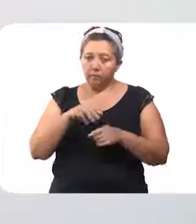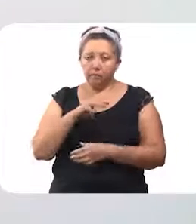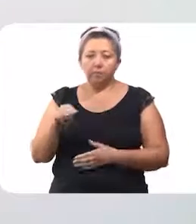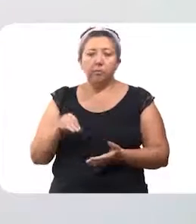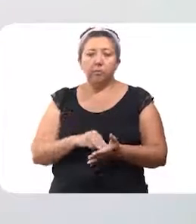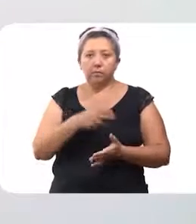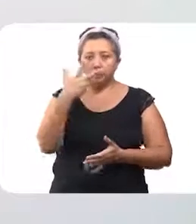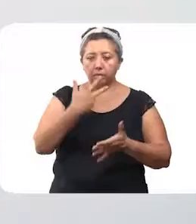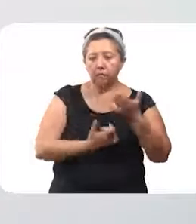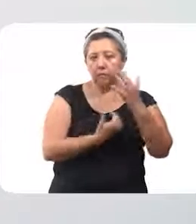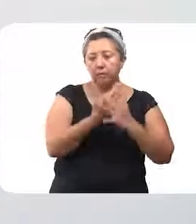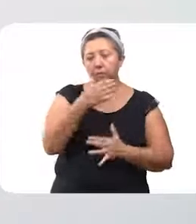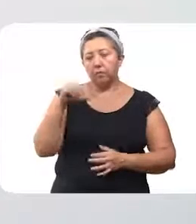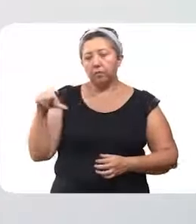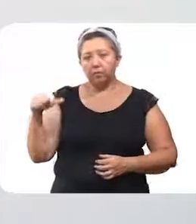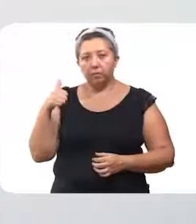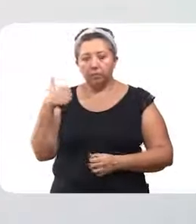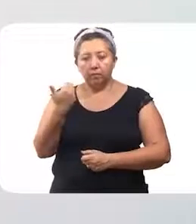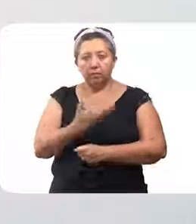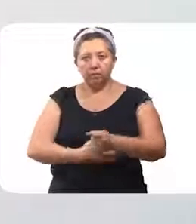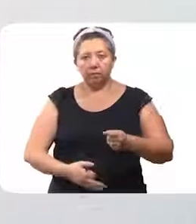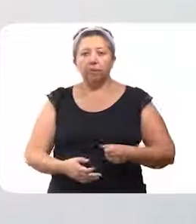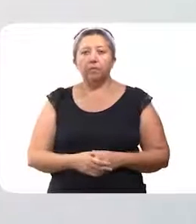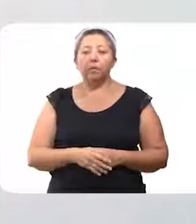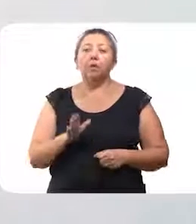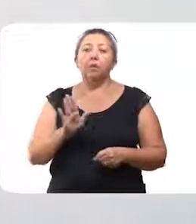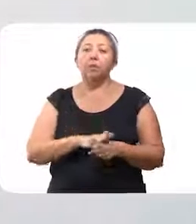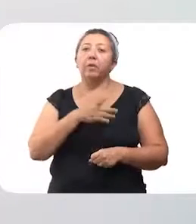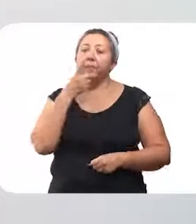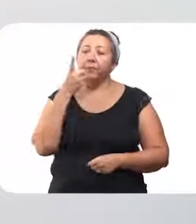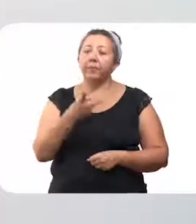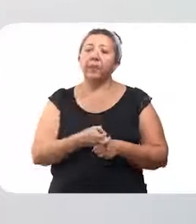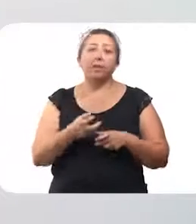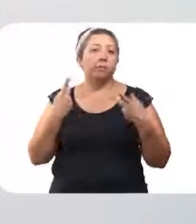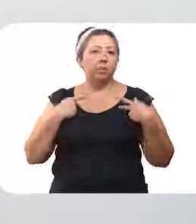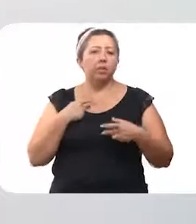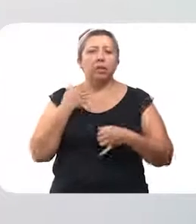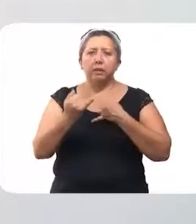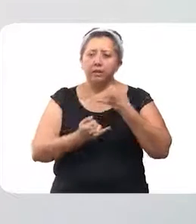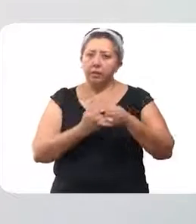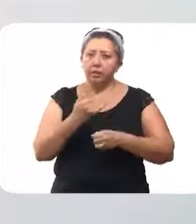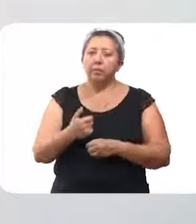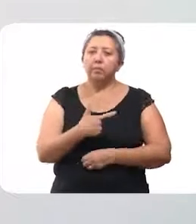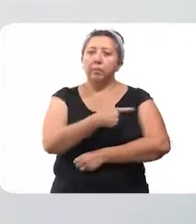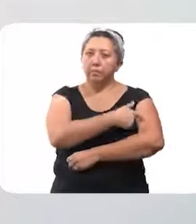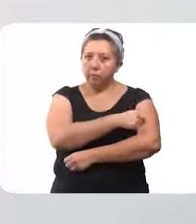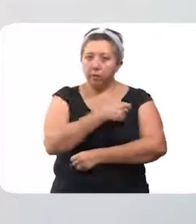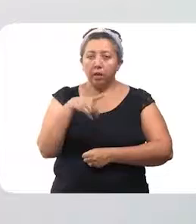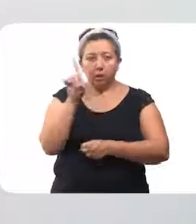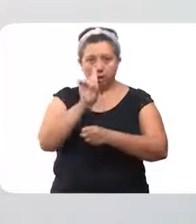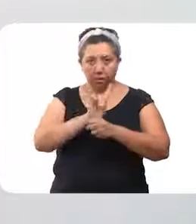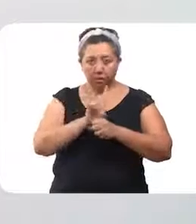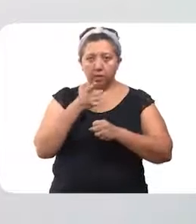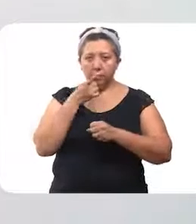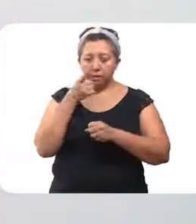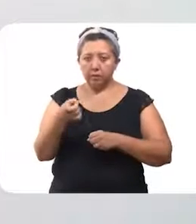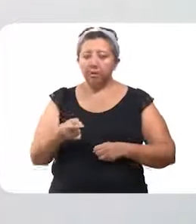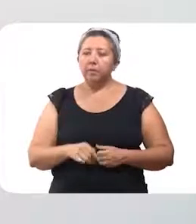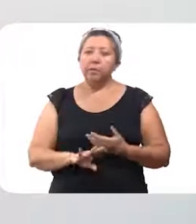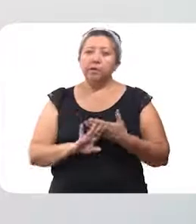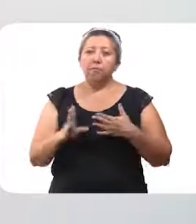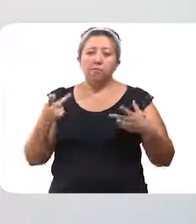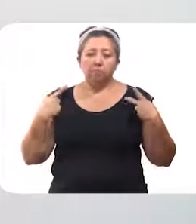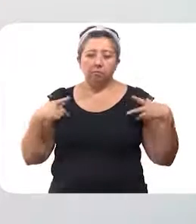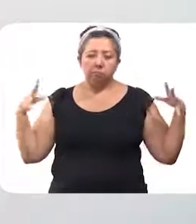ciudad, de 8 de la mañana a 6 de la tarde. Por lo que invitamos a la población a acudir al centro de vacunación el día que les fue asignado para